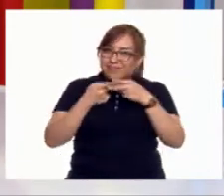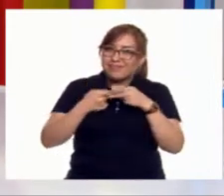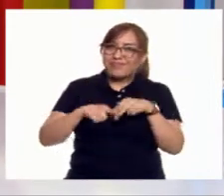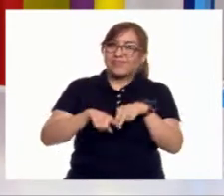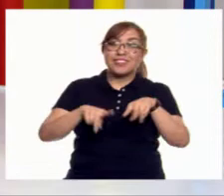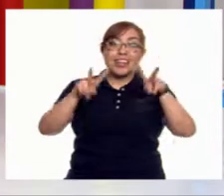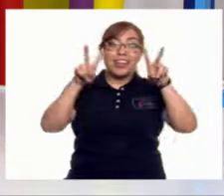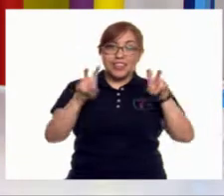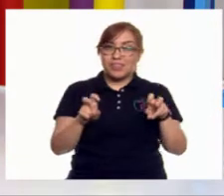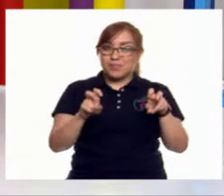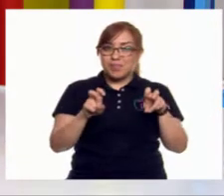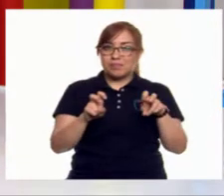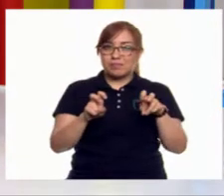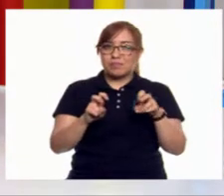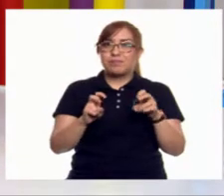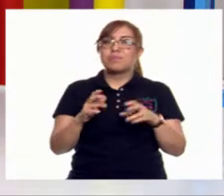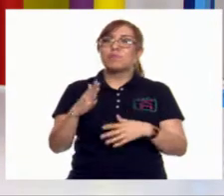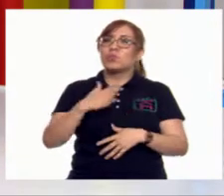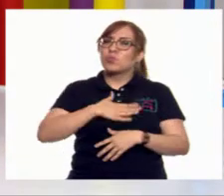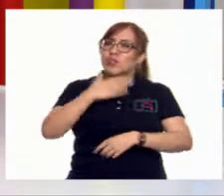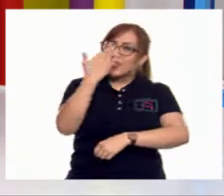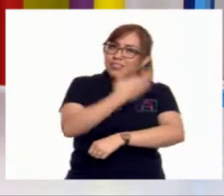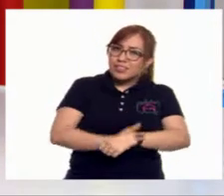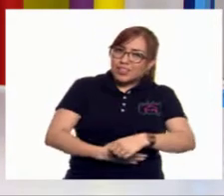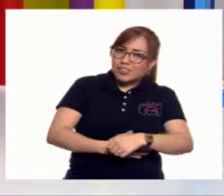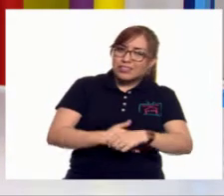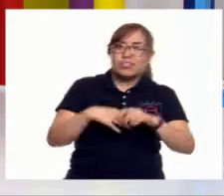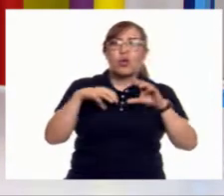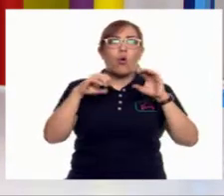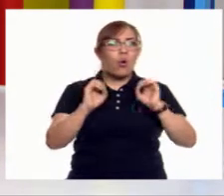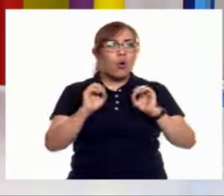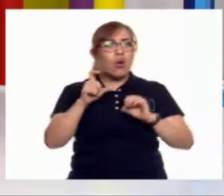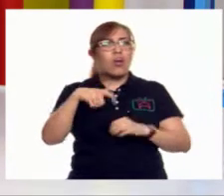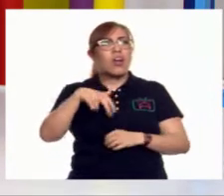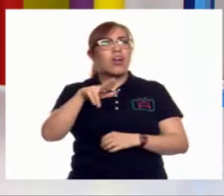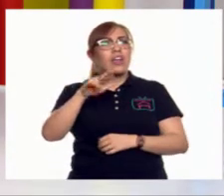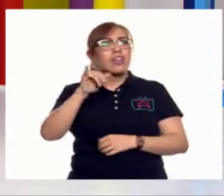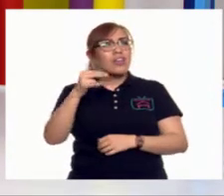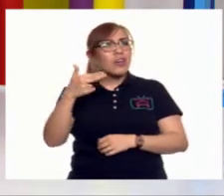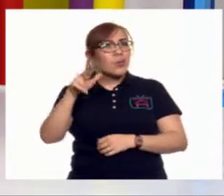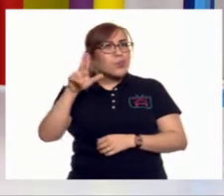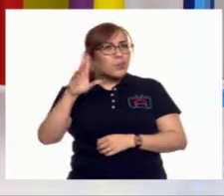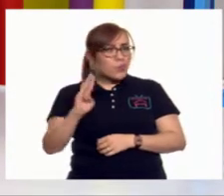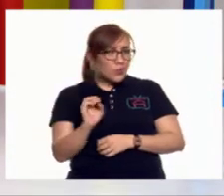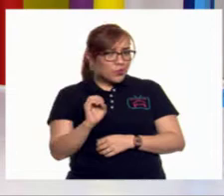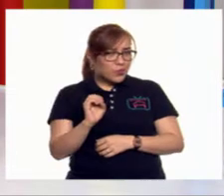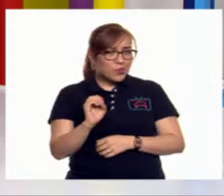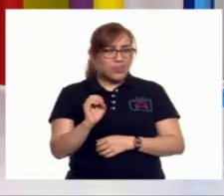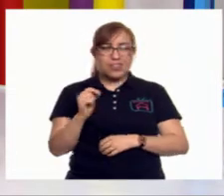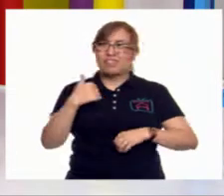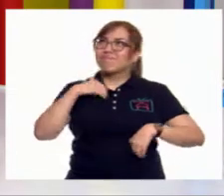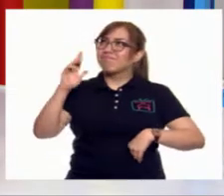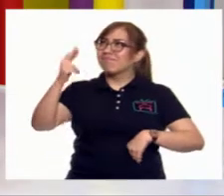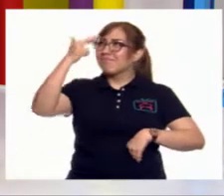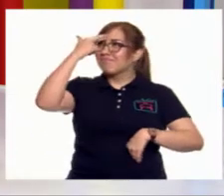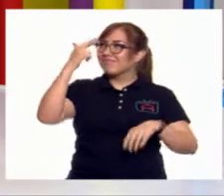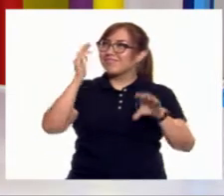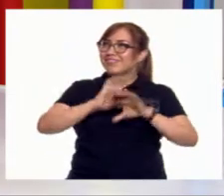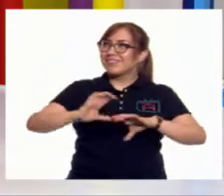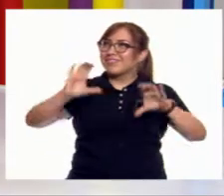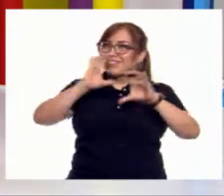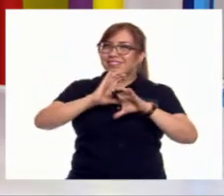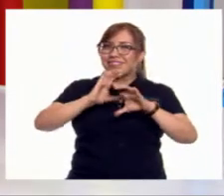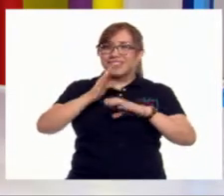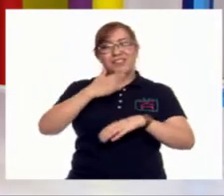tema de hoy es buenas tardes o ¿qué hubo? Eso me hace recordar una canción, pero ahorita la canto,